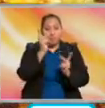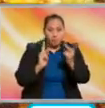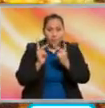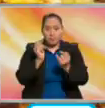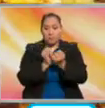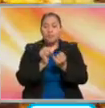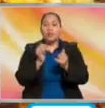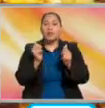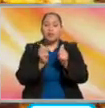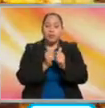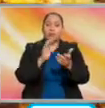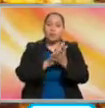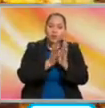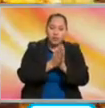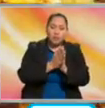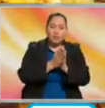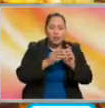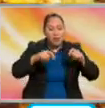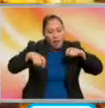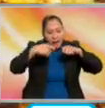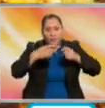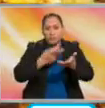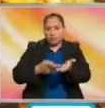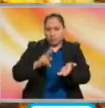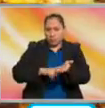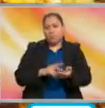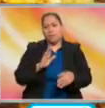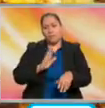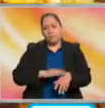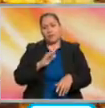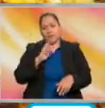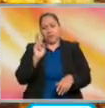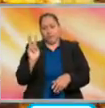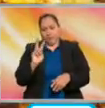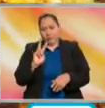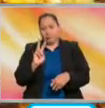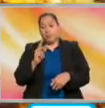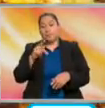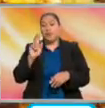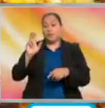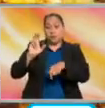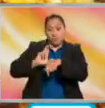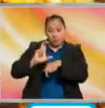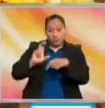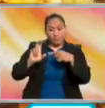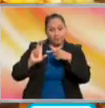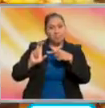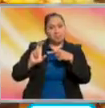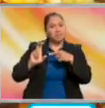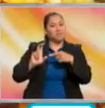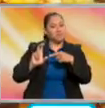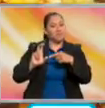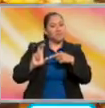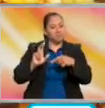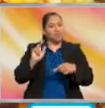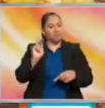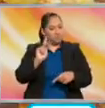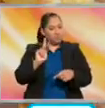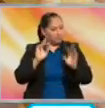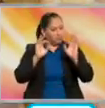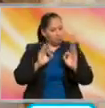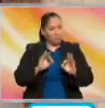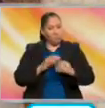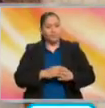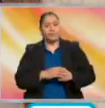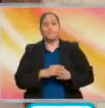un cereal, pues nos dan un mejor aporte proteico, pero definitivamente el huevo tiene una excelente tipo de proteína. Muy